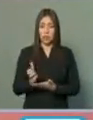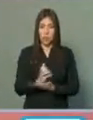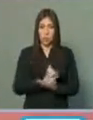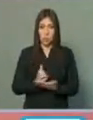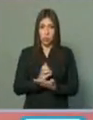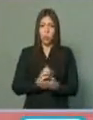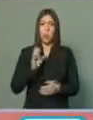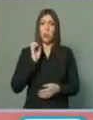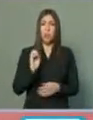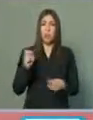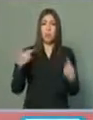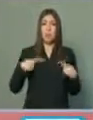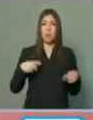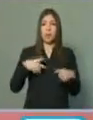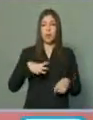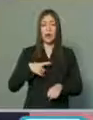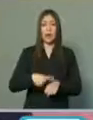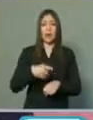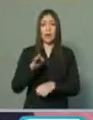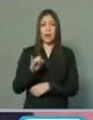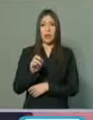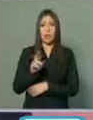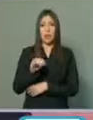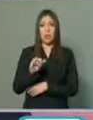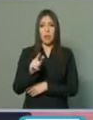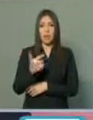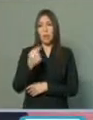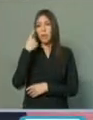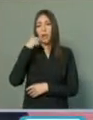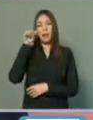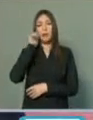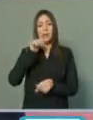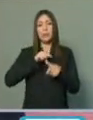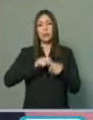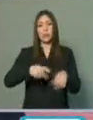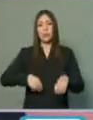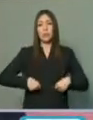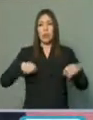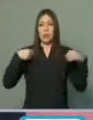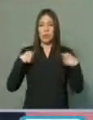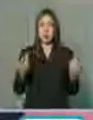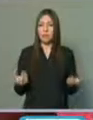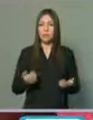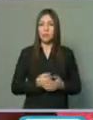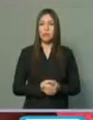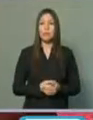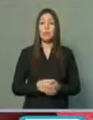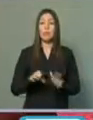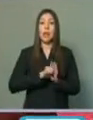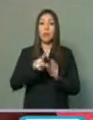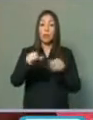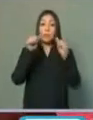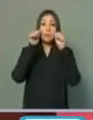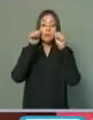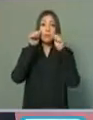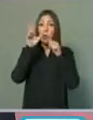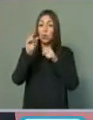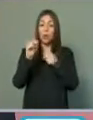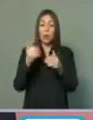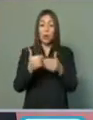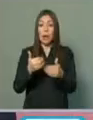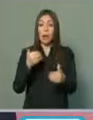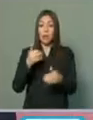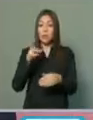vivir con esta condición? Pues la verdad por es que el resto si de no sus se días? ¿Cómo tratan es? los padecimientos asociados o las condiciones que los encadenan, es muy difícil el